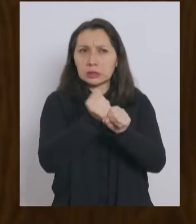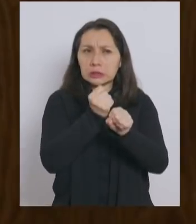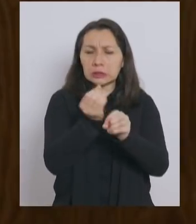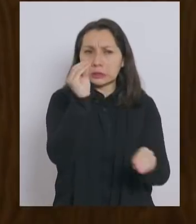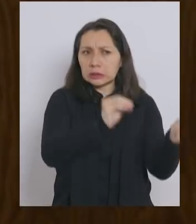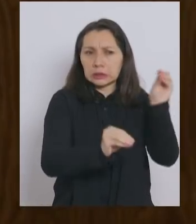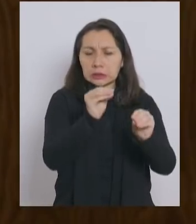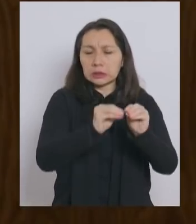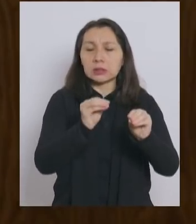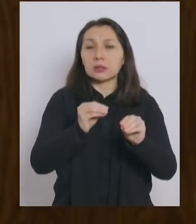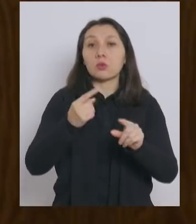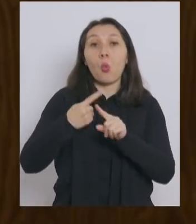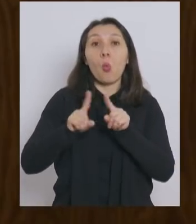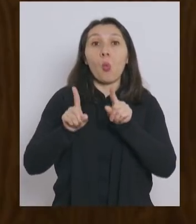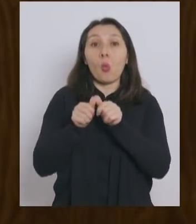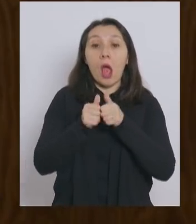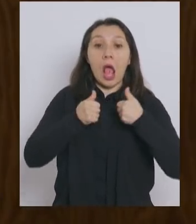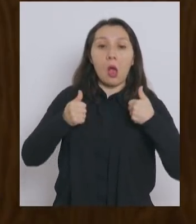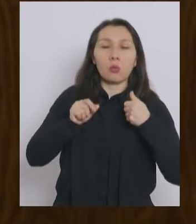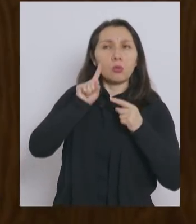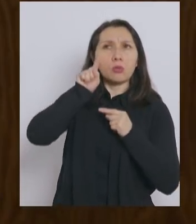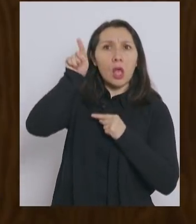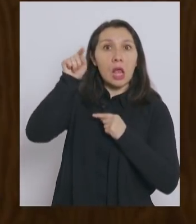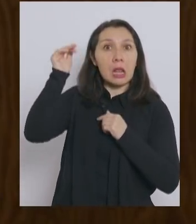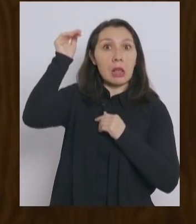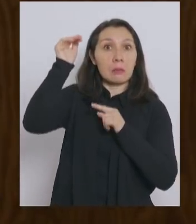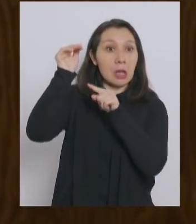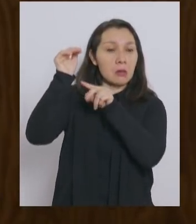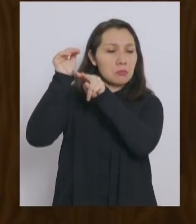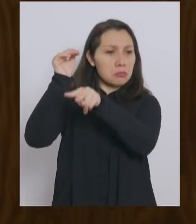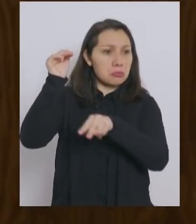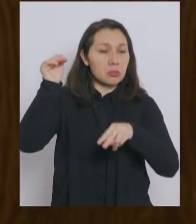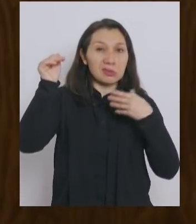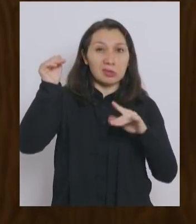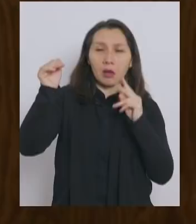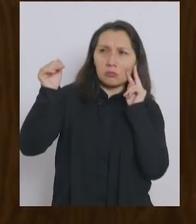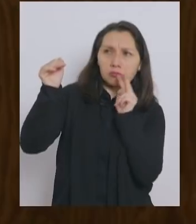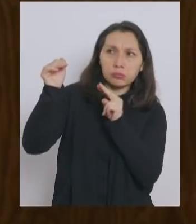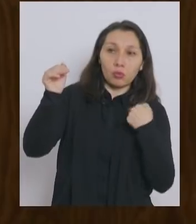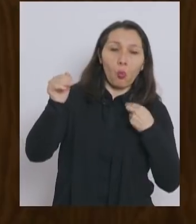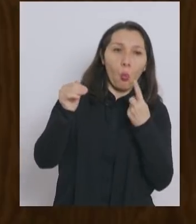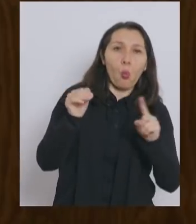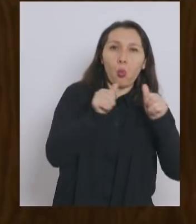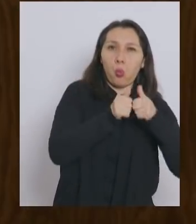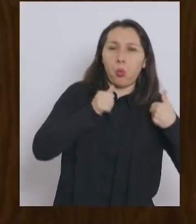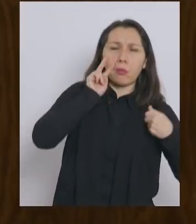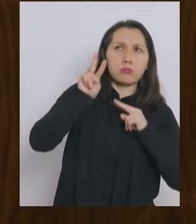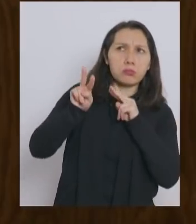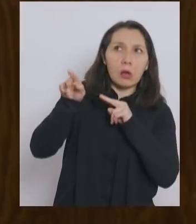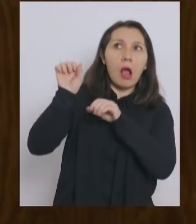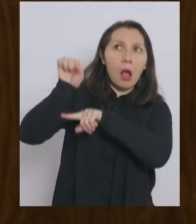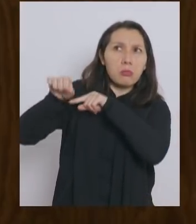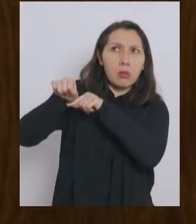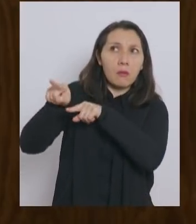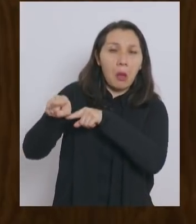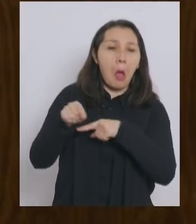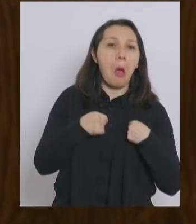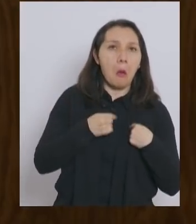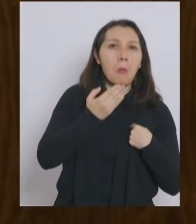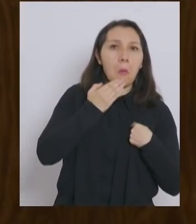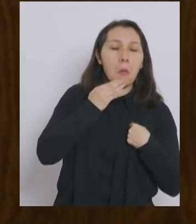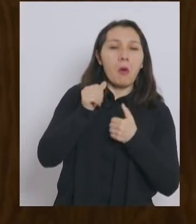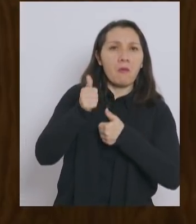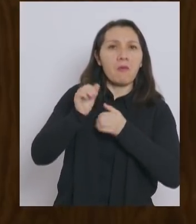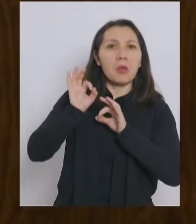otras autoridades puedan confiar en que esas inspecciones o esas evaluaciones de dossier han sido correctamente